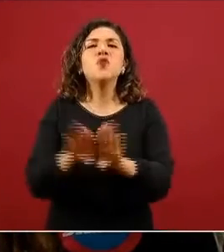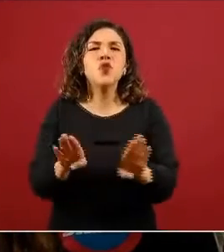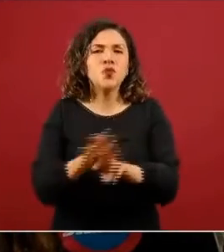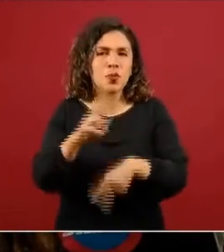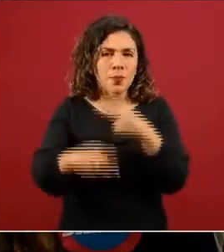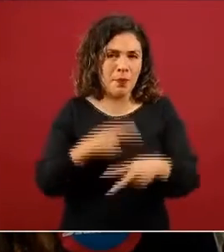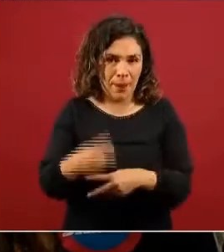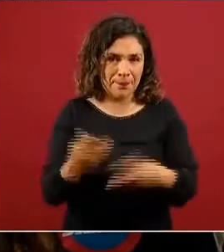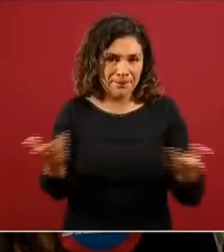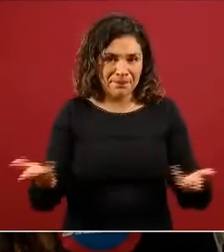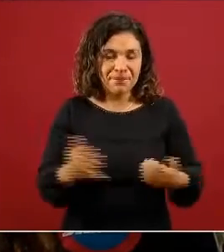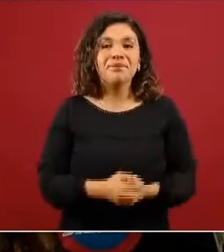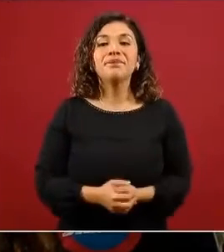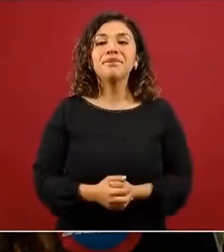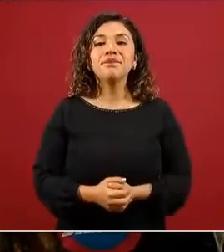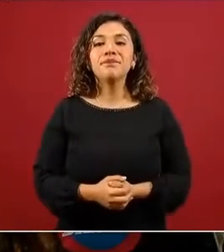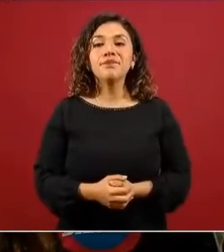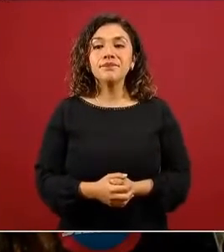siguiente.